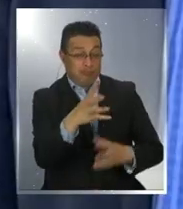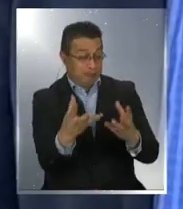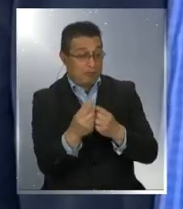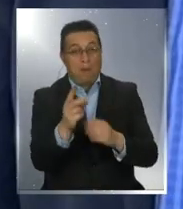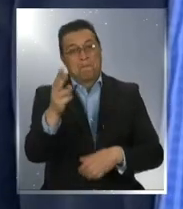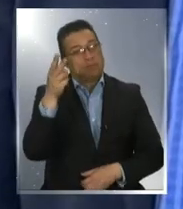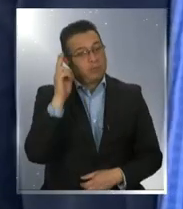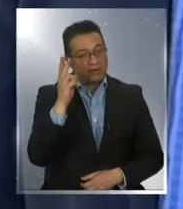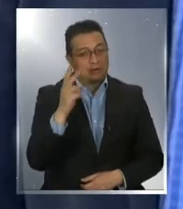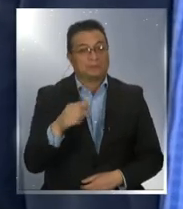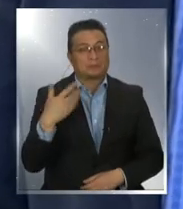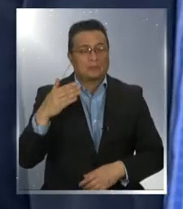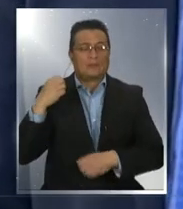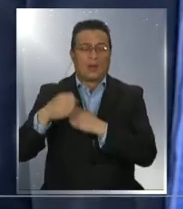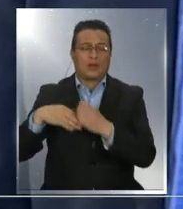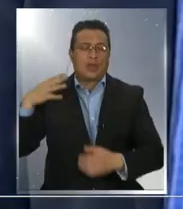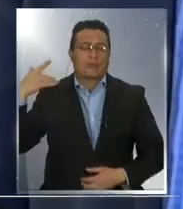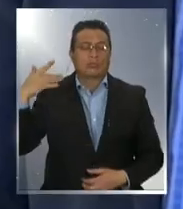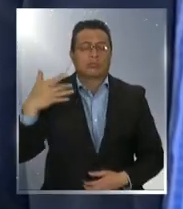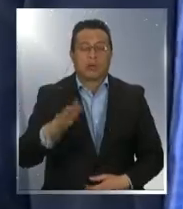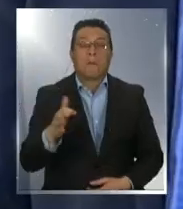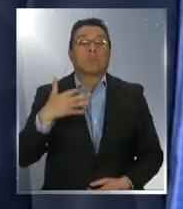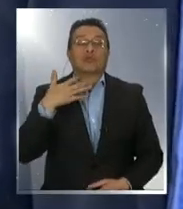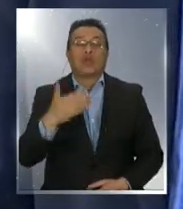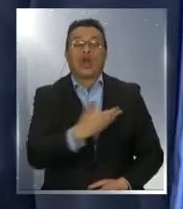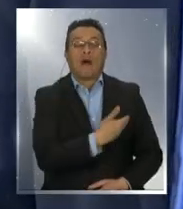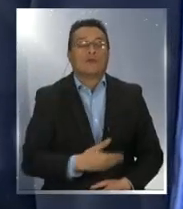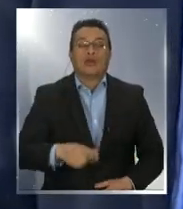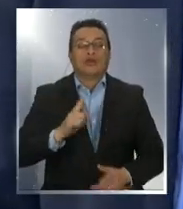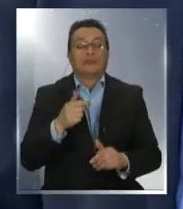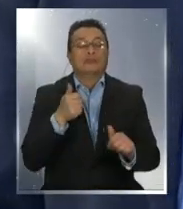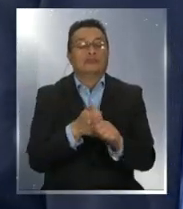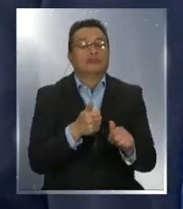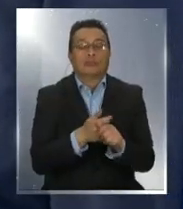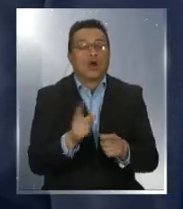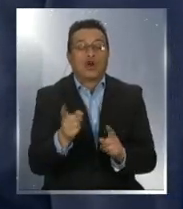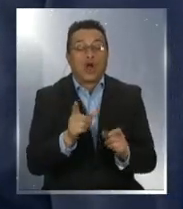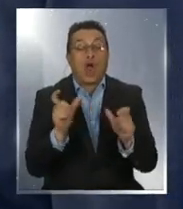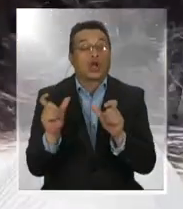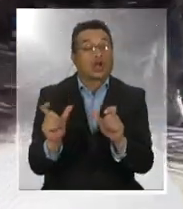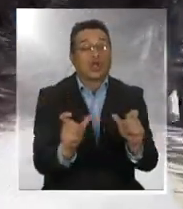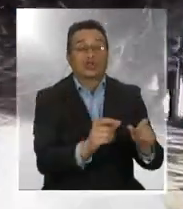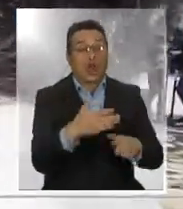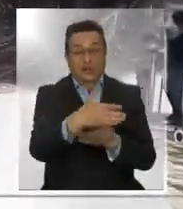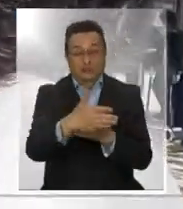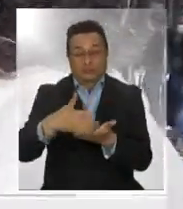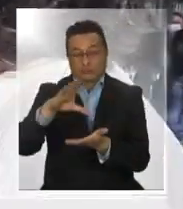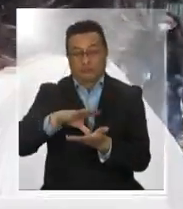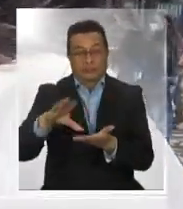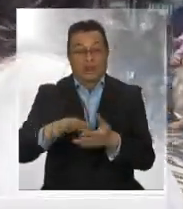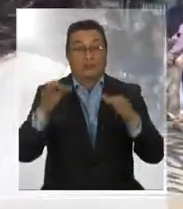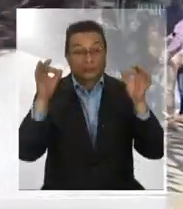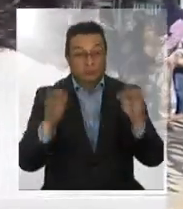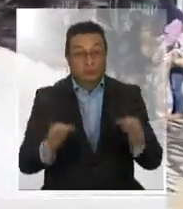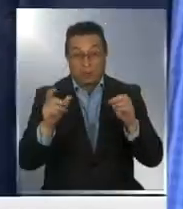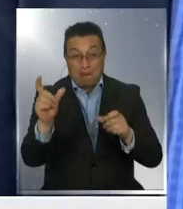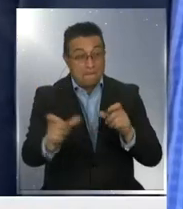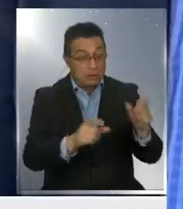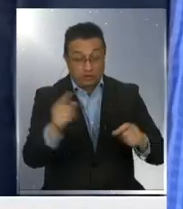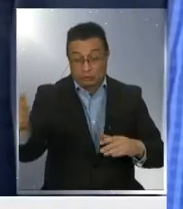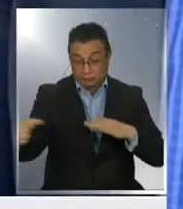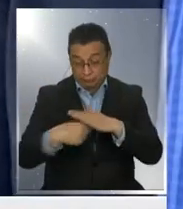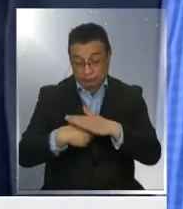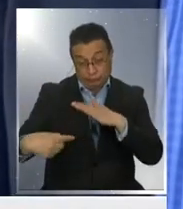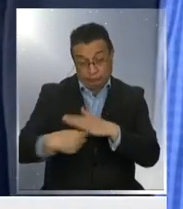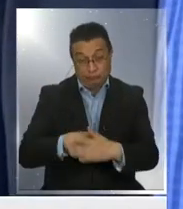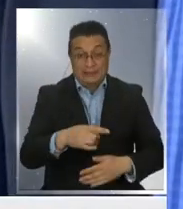esto viene ocurriendo hace tanto tiempo, ¿por qué el gobierno ha sido incapaz de reforzar estos controles fronterizos, que aseguren que todas aquellas personas que ingresan a